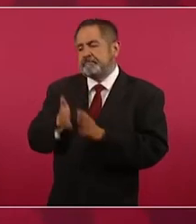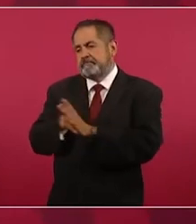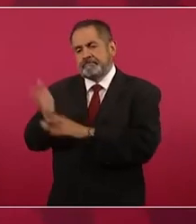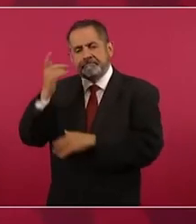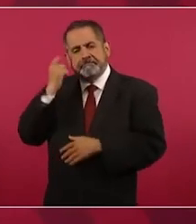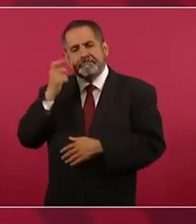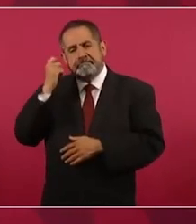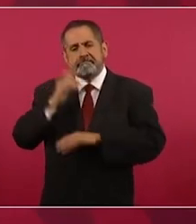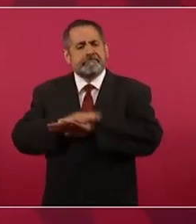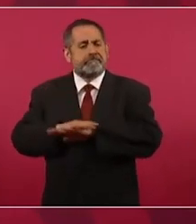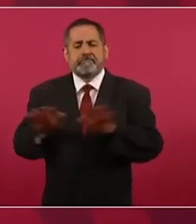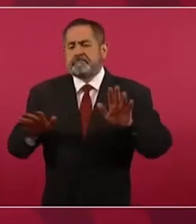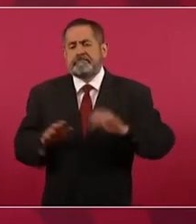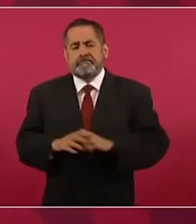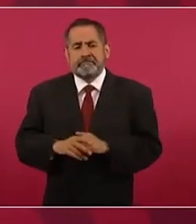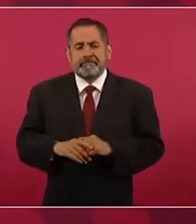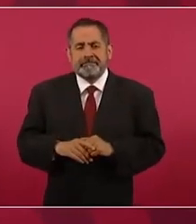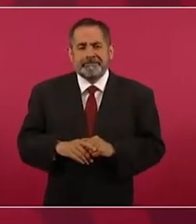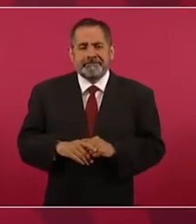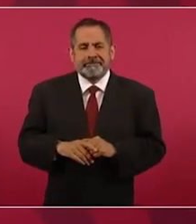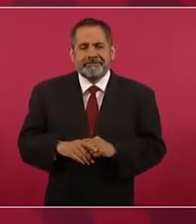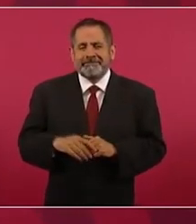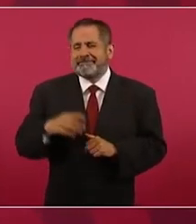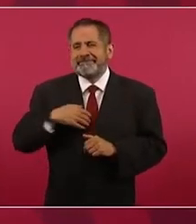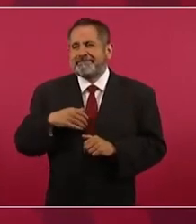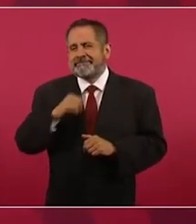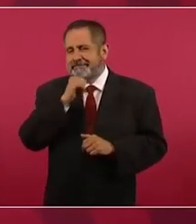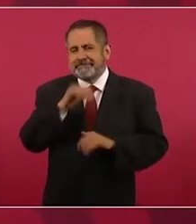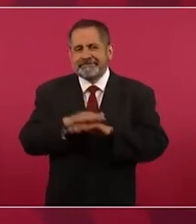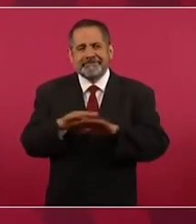Y nada de